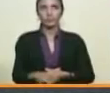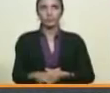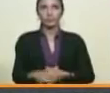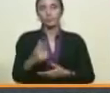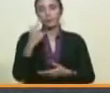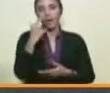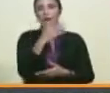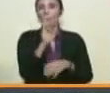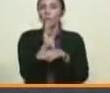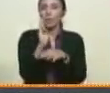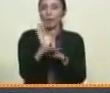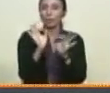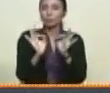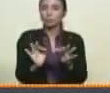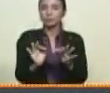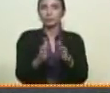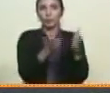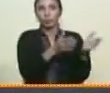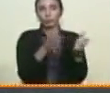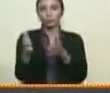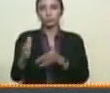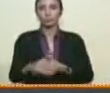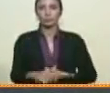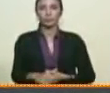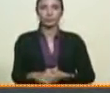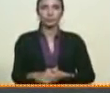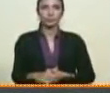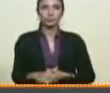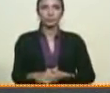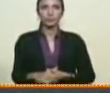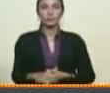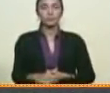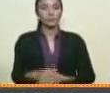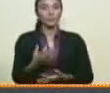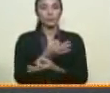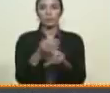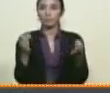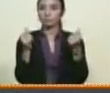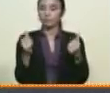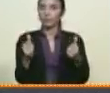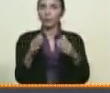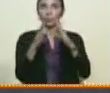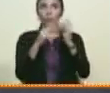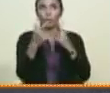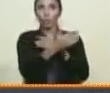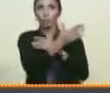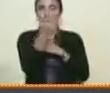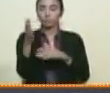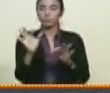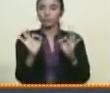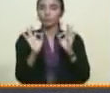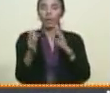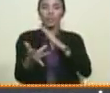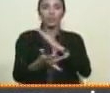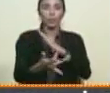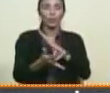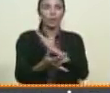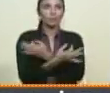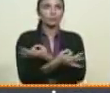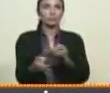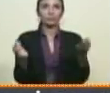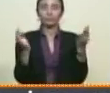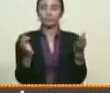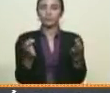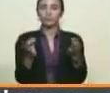otra de cuidados intermedios correcto muy bien igualmente con todo el equipamiento de más alto nivel de última